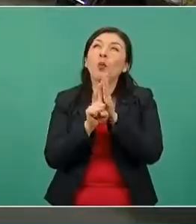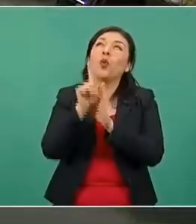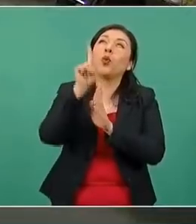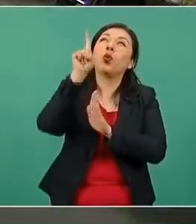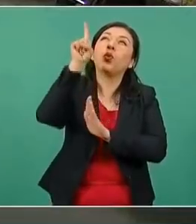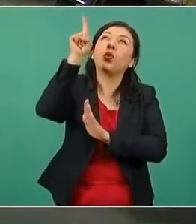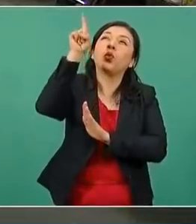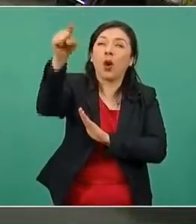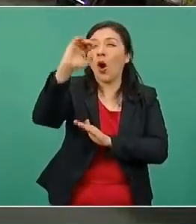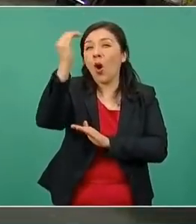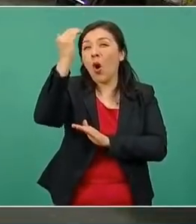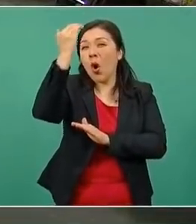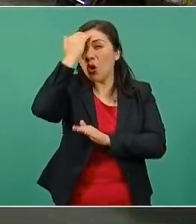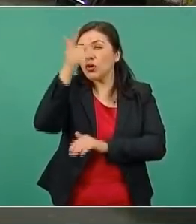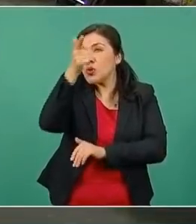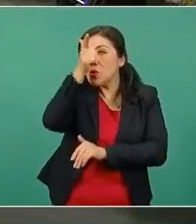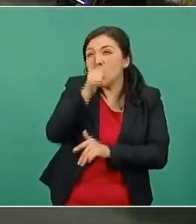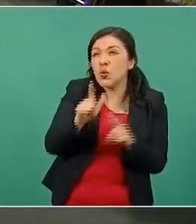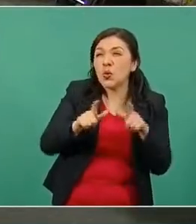al espacio, ¿no?,